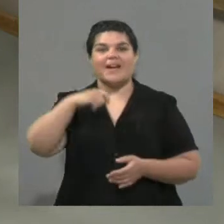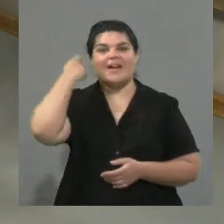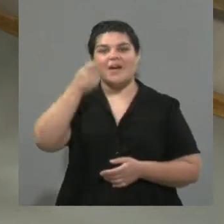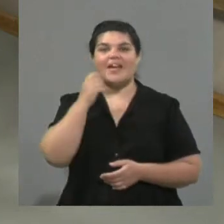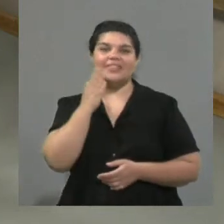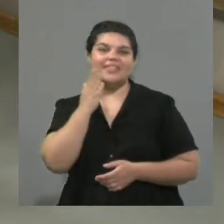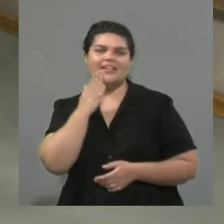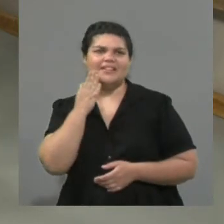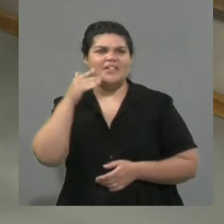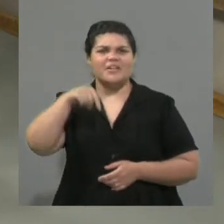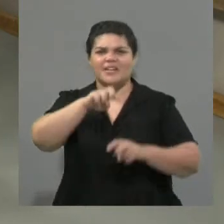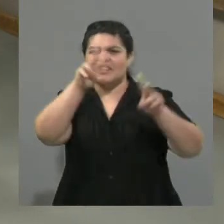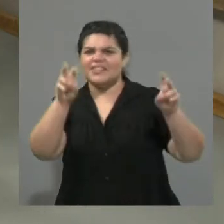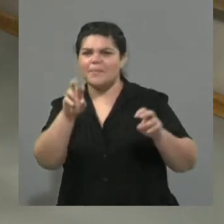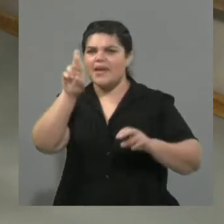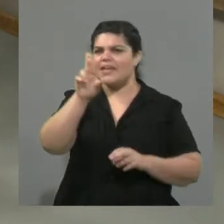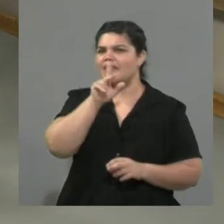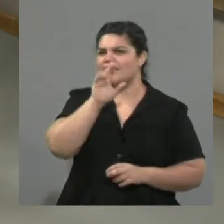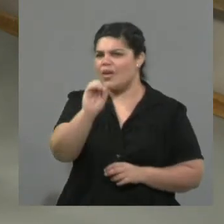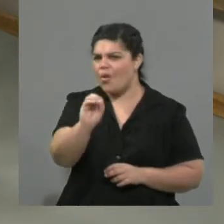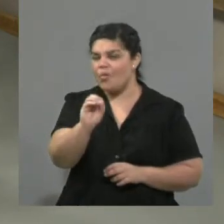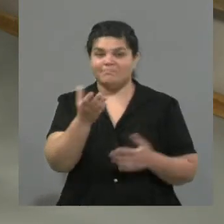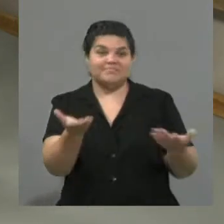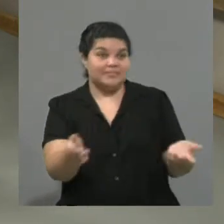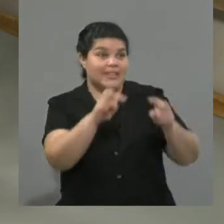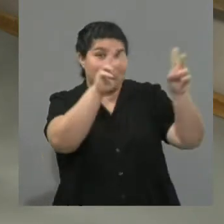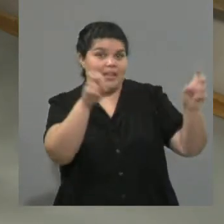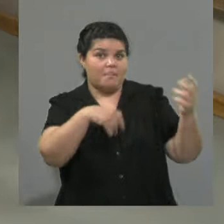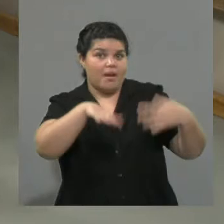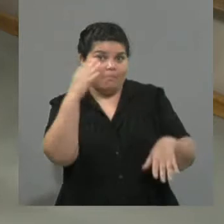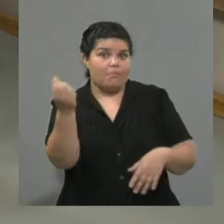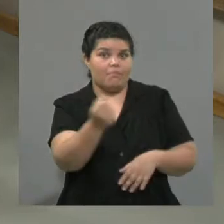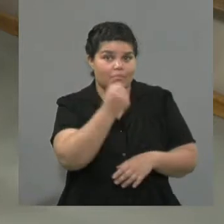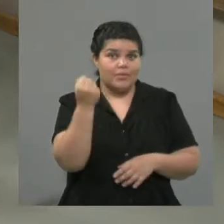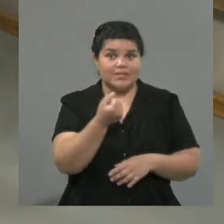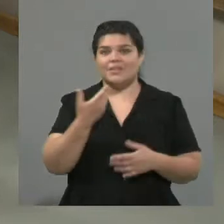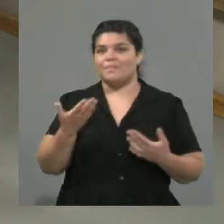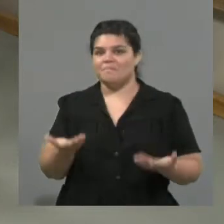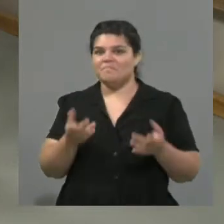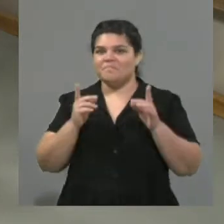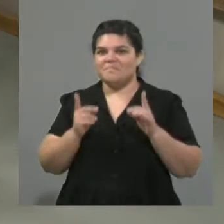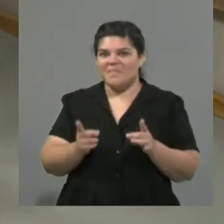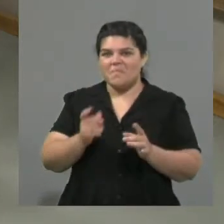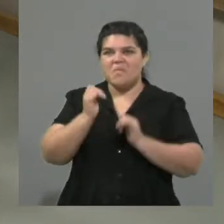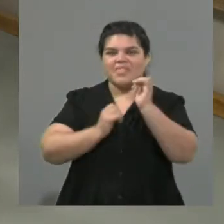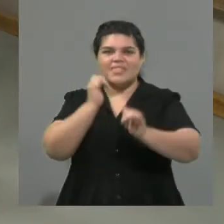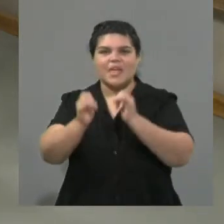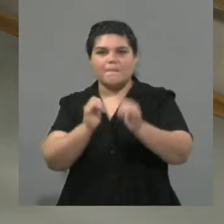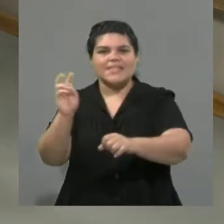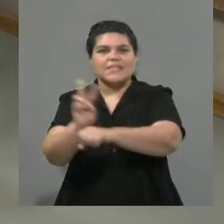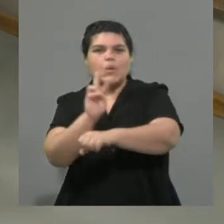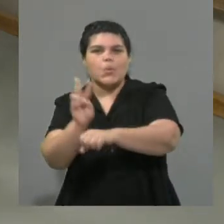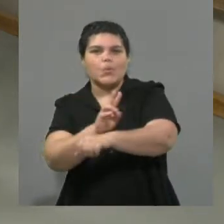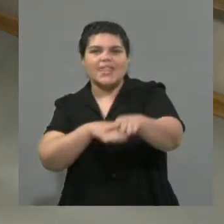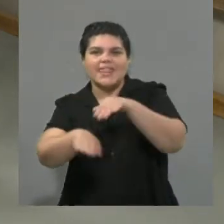Y dijimos que íbamos a hablar de nuevo de la RTO. Pero por supuesto, es uno de los temas del día. Y sin duda, en general, hablar de seguridad vial es sumamente